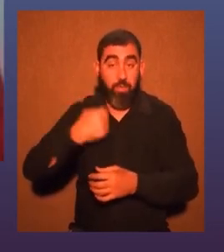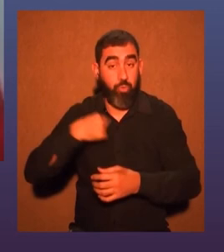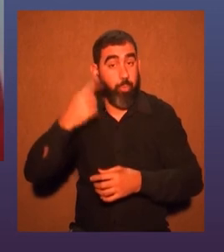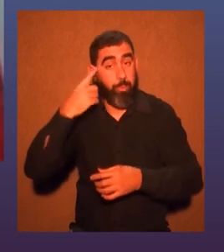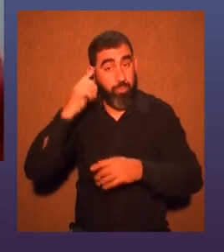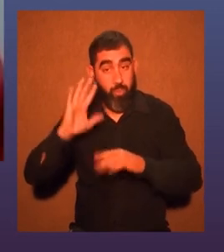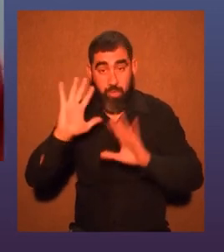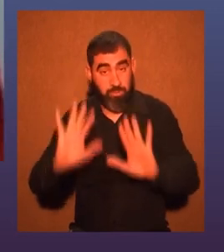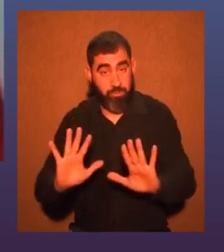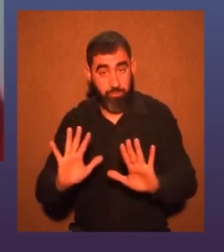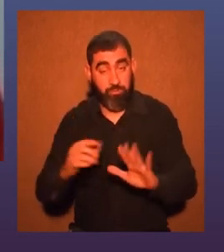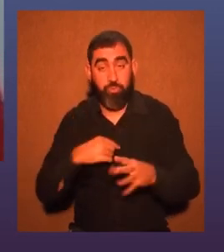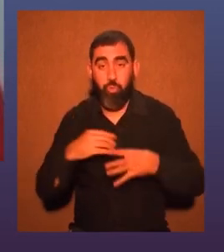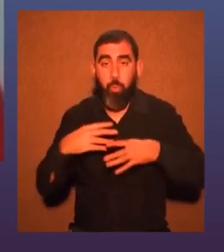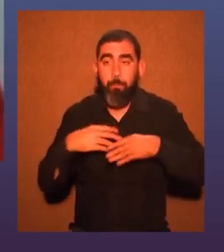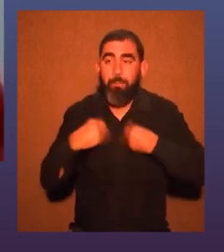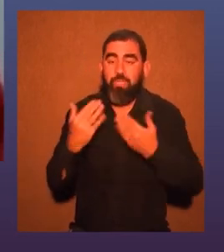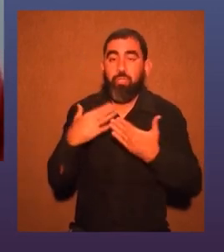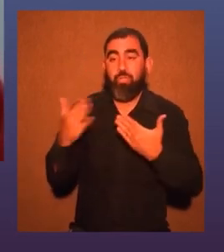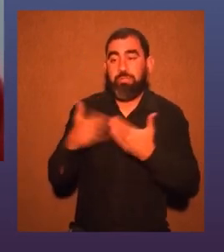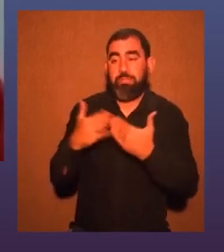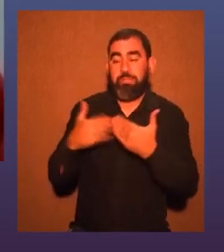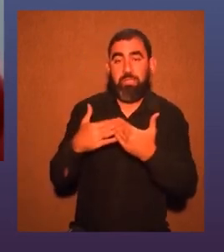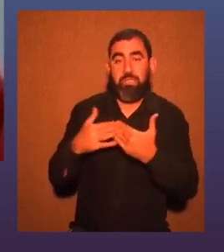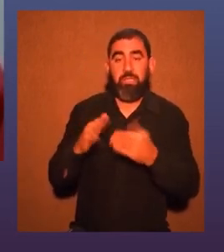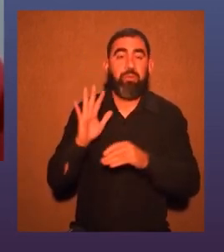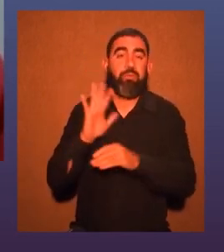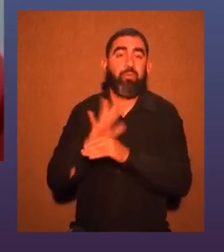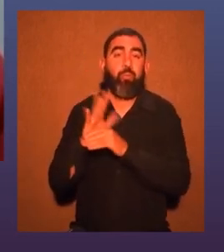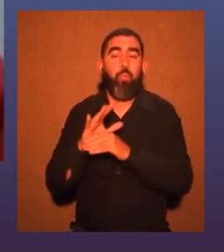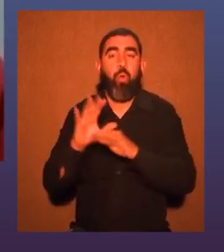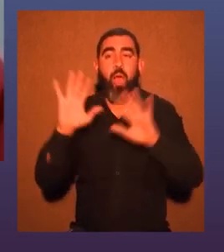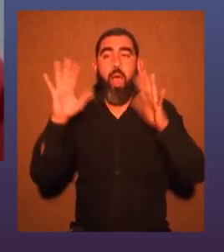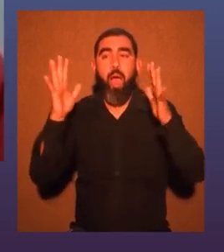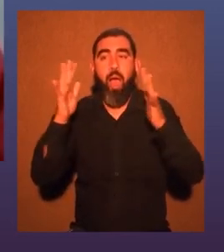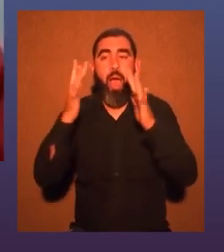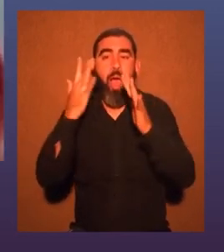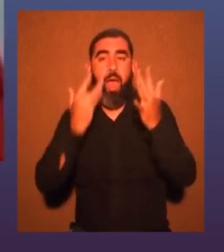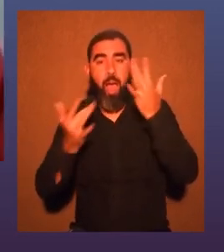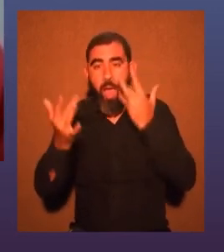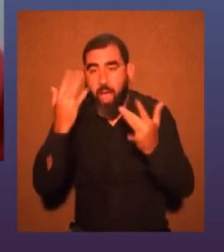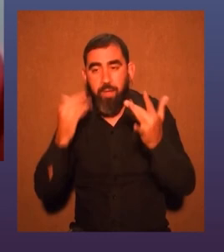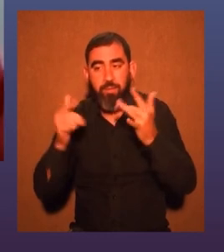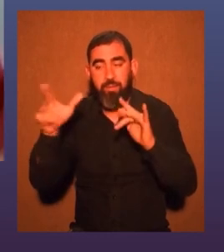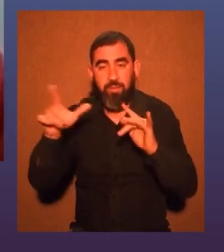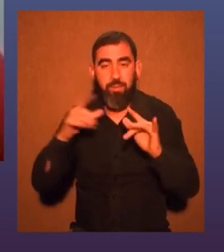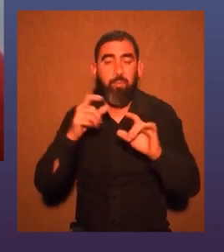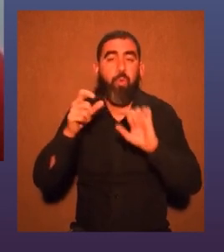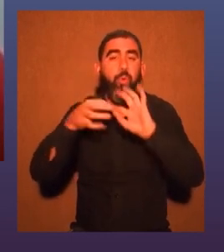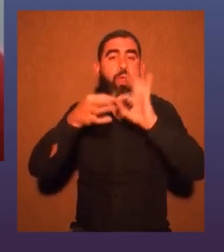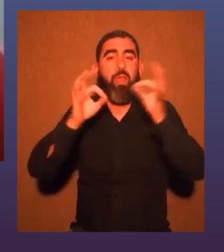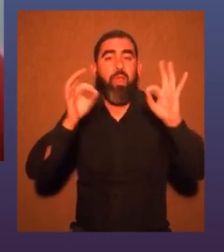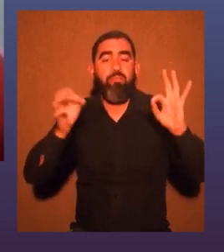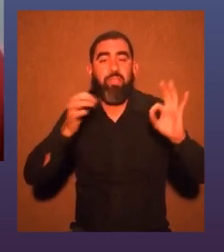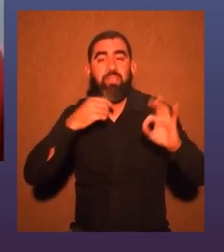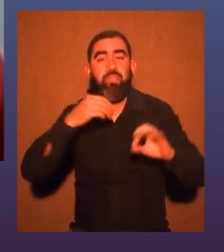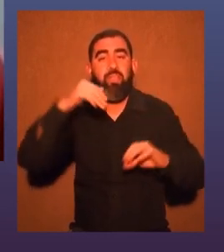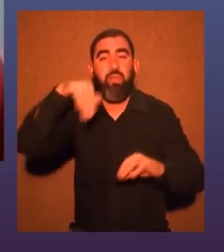porque realmente yo me siento más cerca de un artesano que de la creación. Me parece que la frase de Bruno